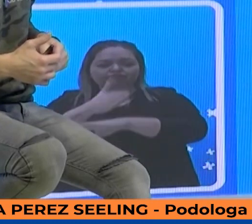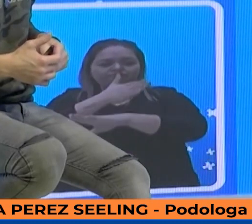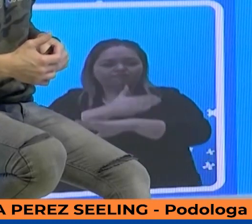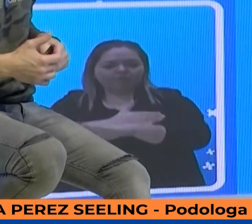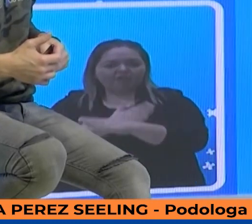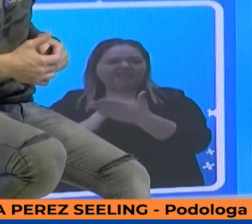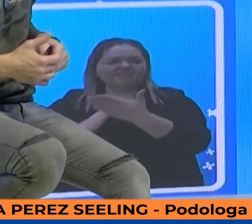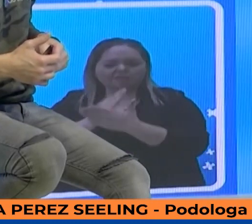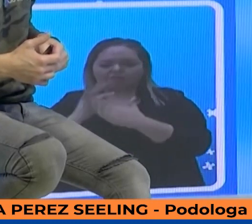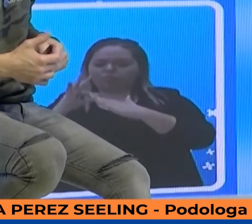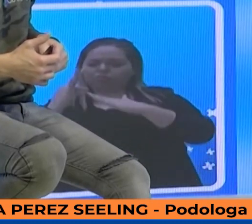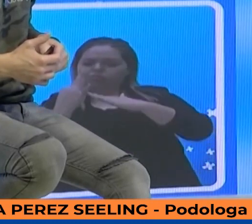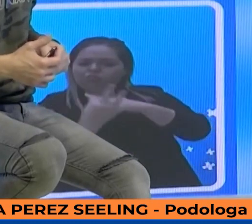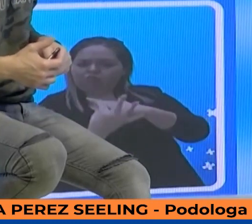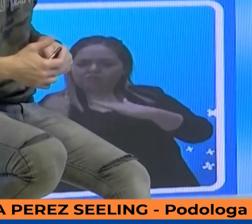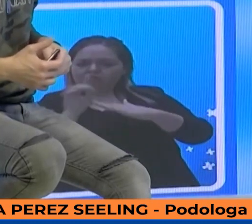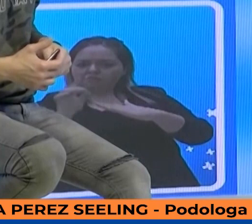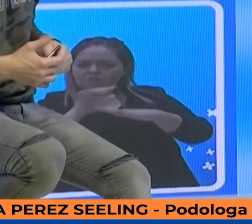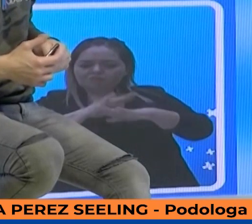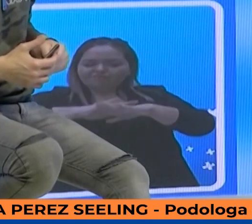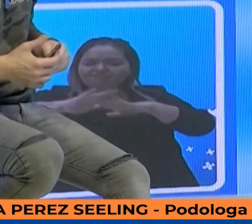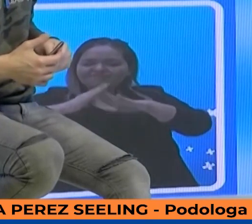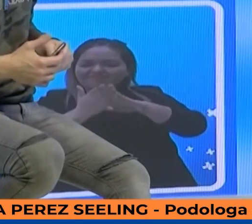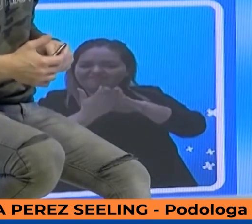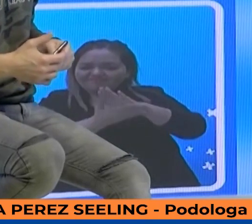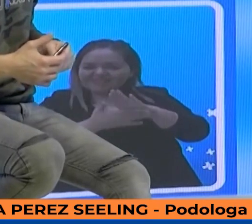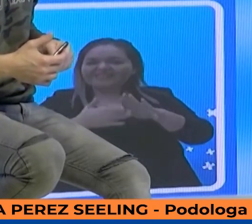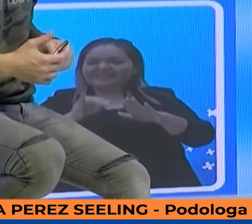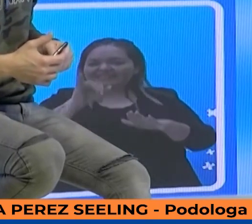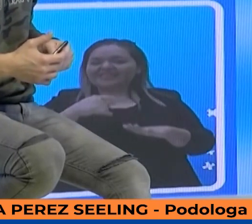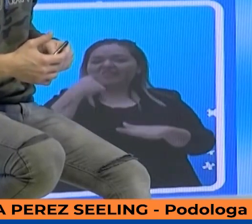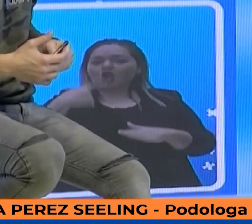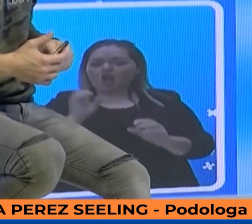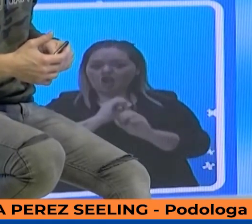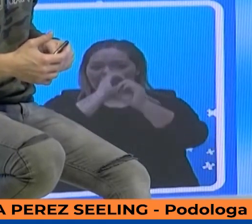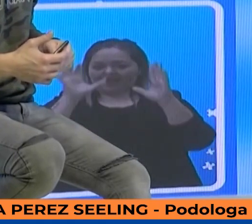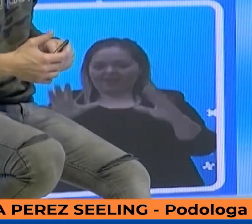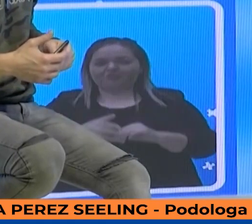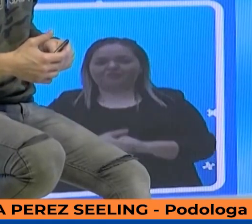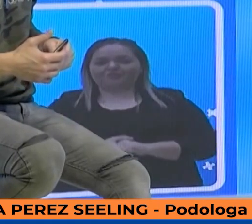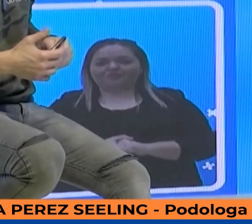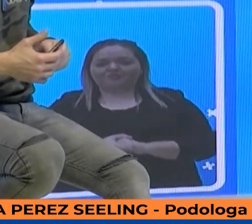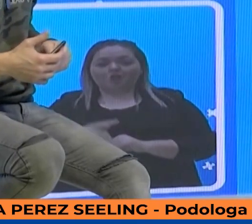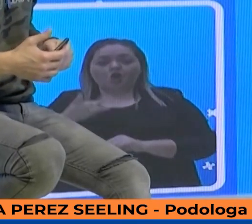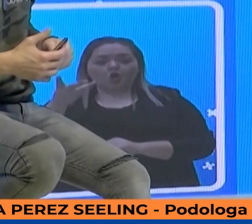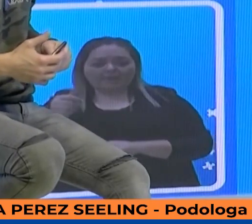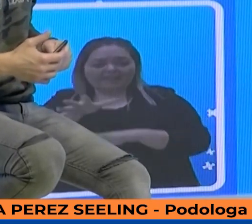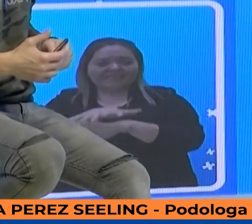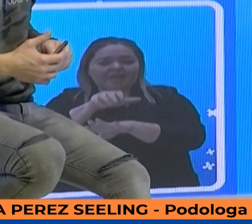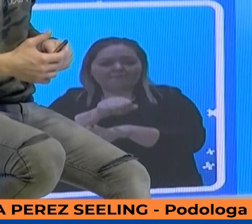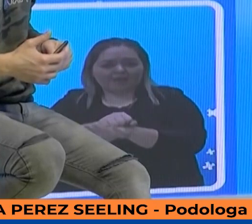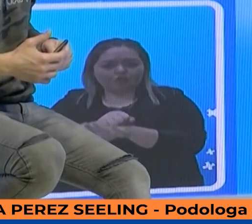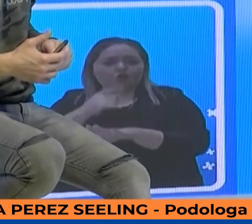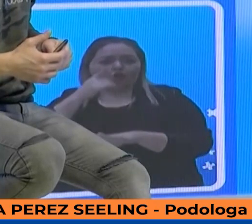vascular, hay traumatólogos, podólogos que integran ese equipo, licenciado en